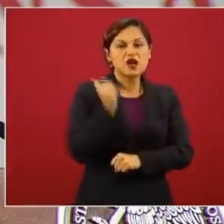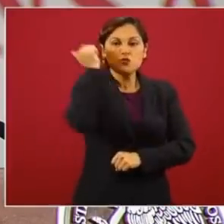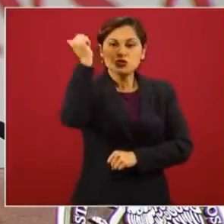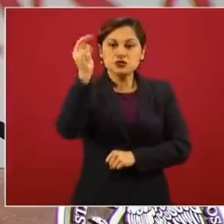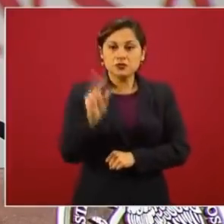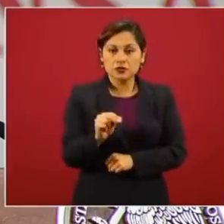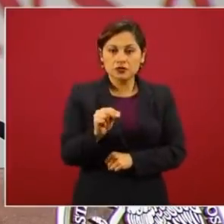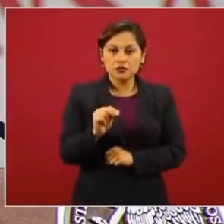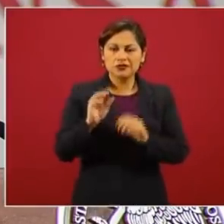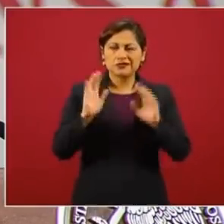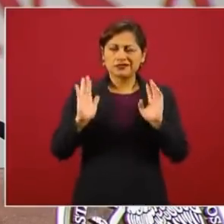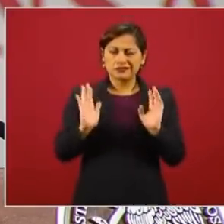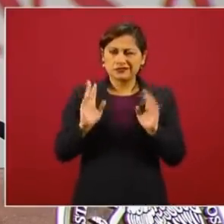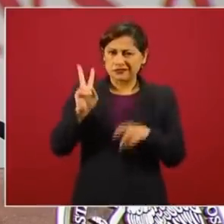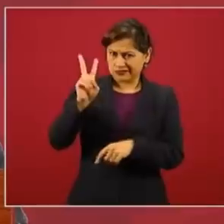Siguen habiendo